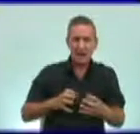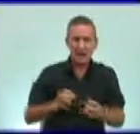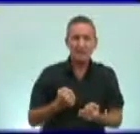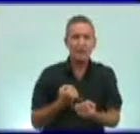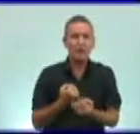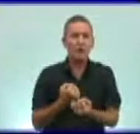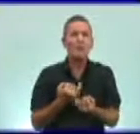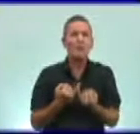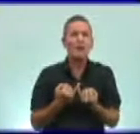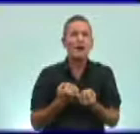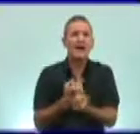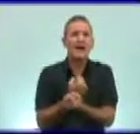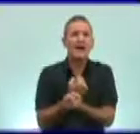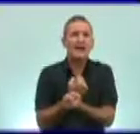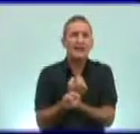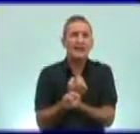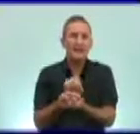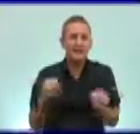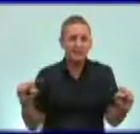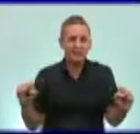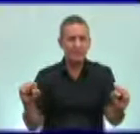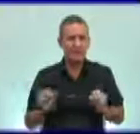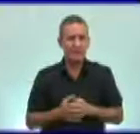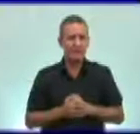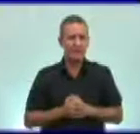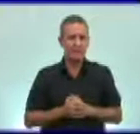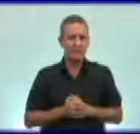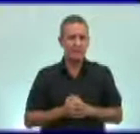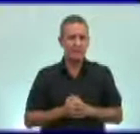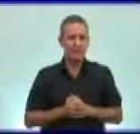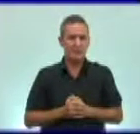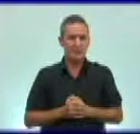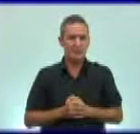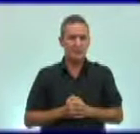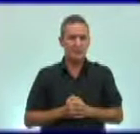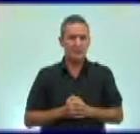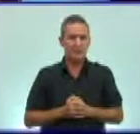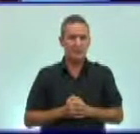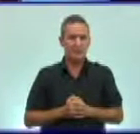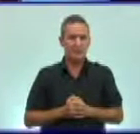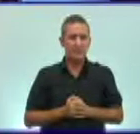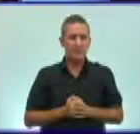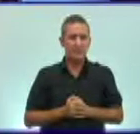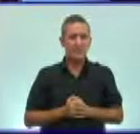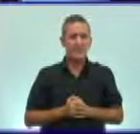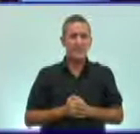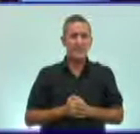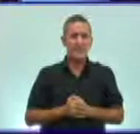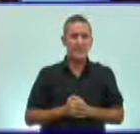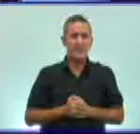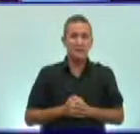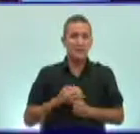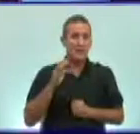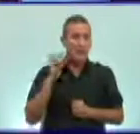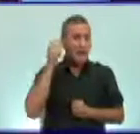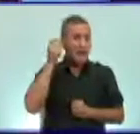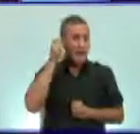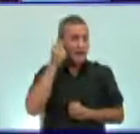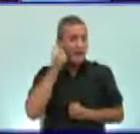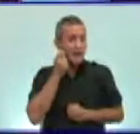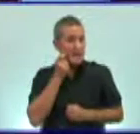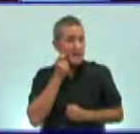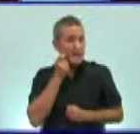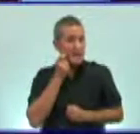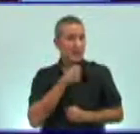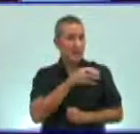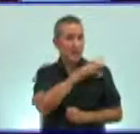tanto, Simón Bolívar apuesta a su esencia libertadora y desecha aquella